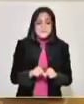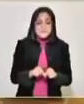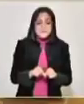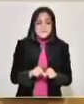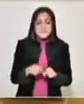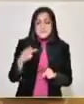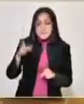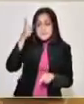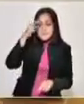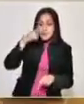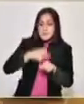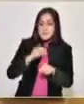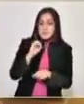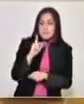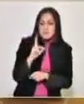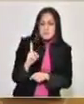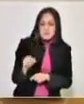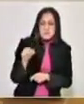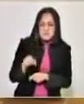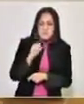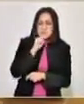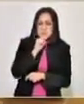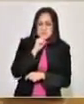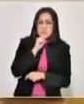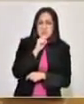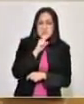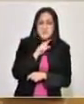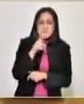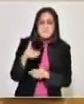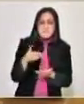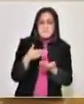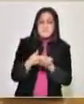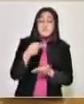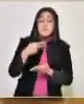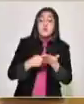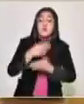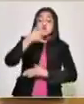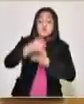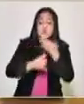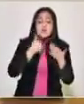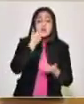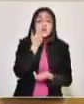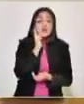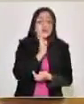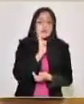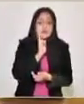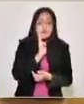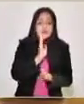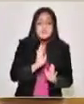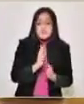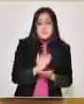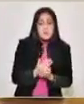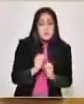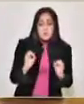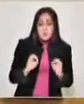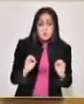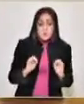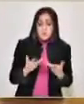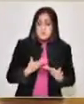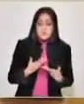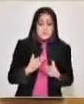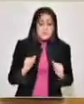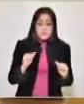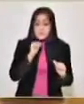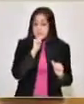el director de Lope de Carreras de Cuotas les pidió un proyecto formal. No hay tal todavía. No hay